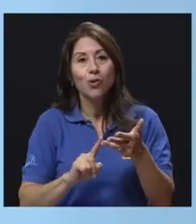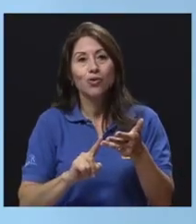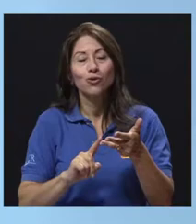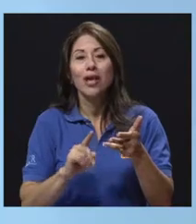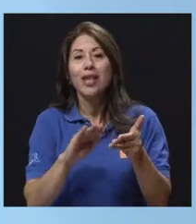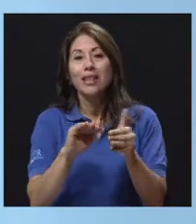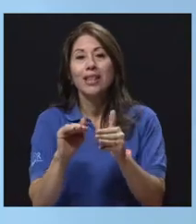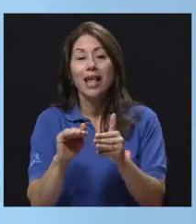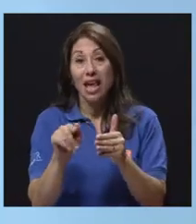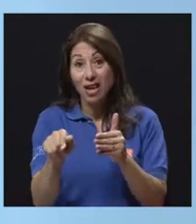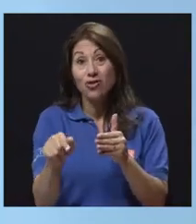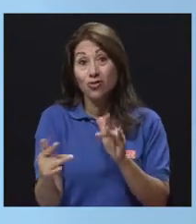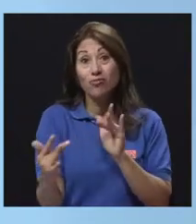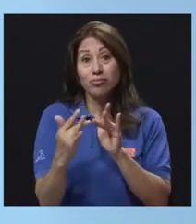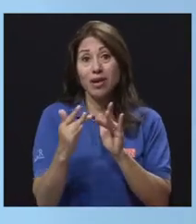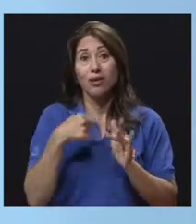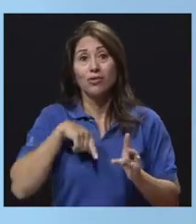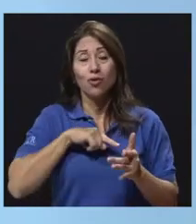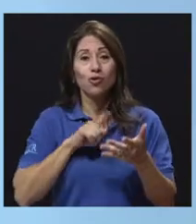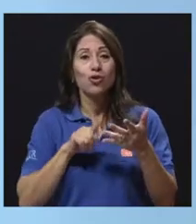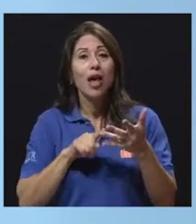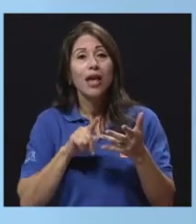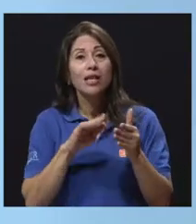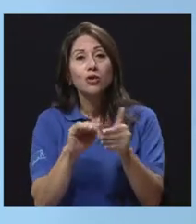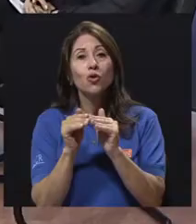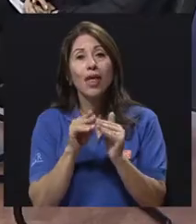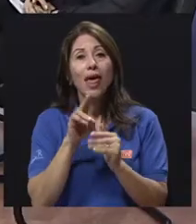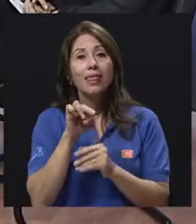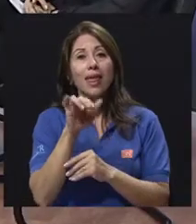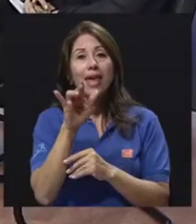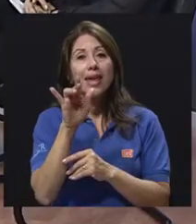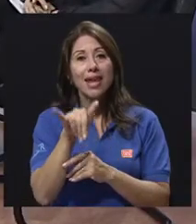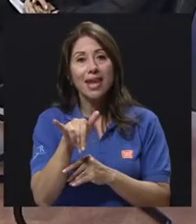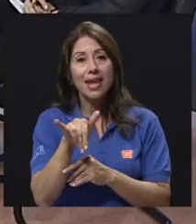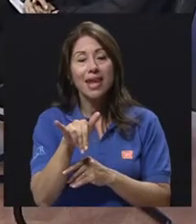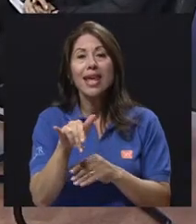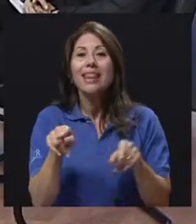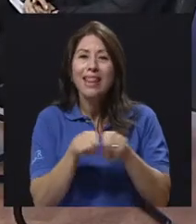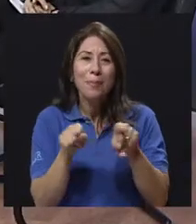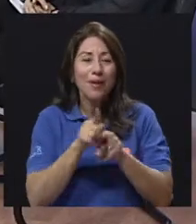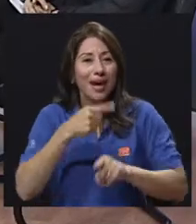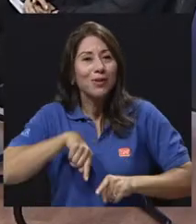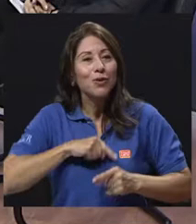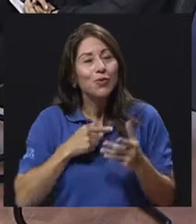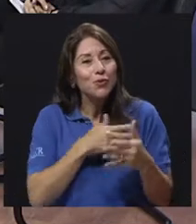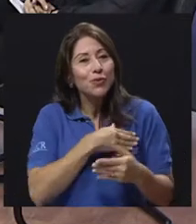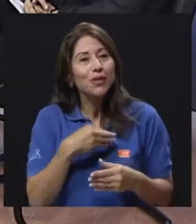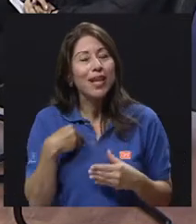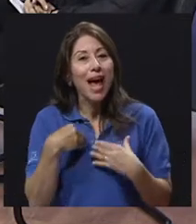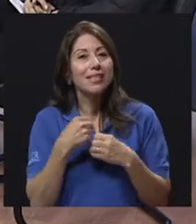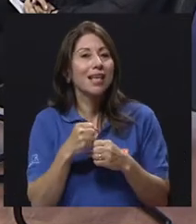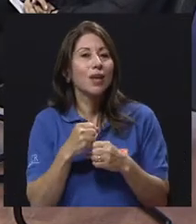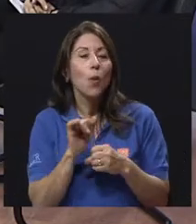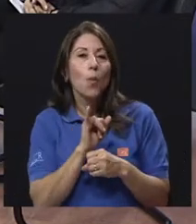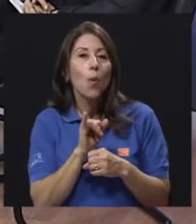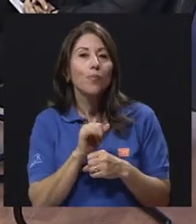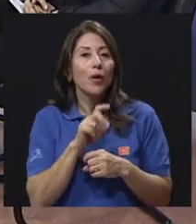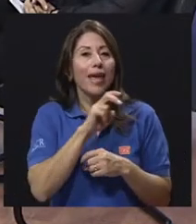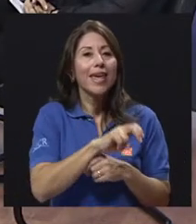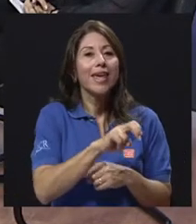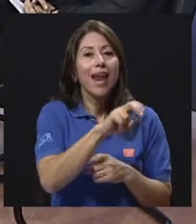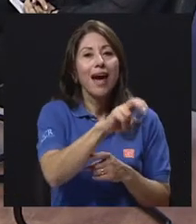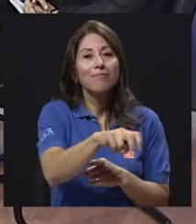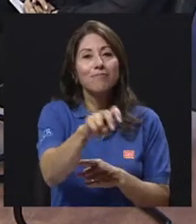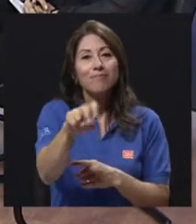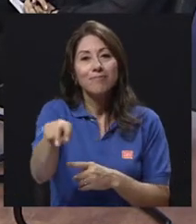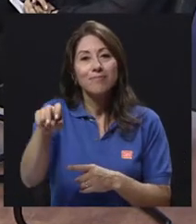por ejemplo. Entonces, también nos gustaría como intentar hacer como una gira nacional en algunos puntos.